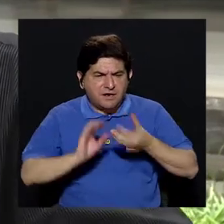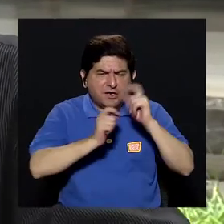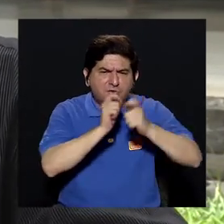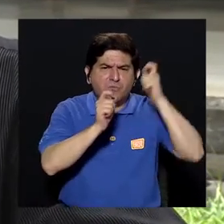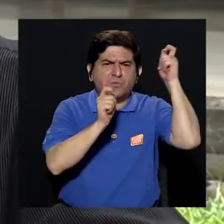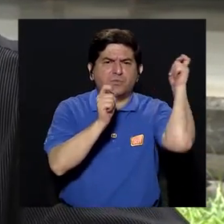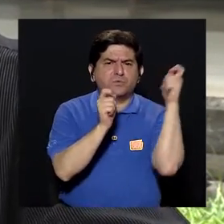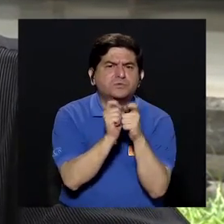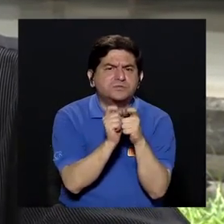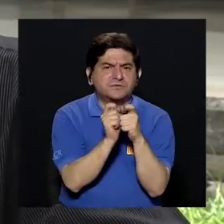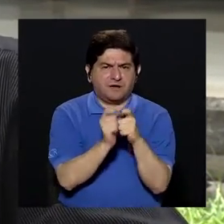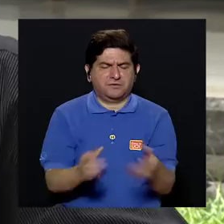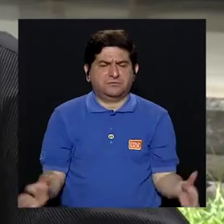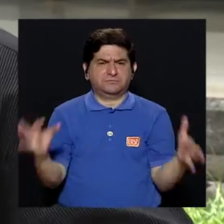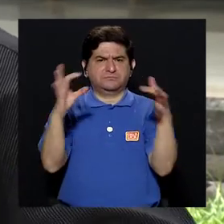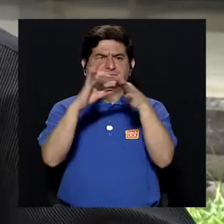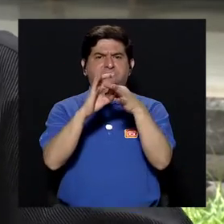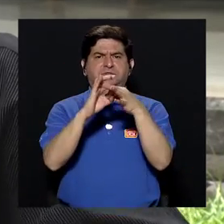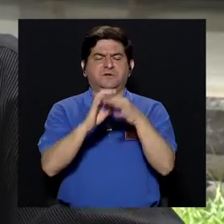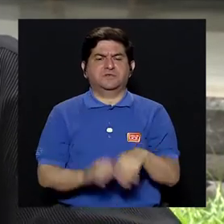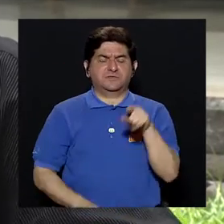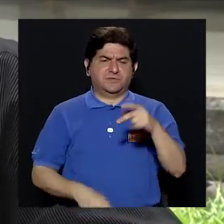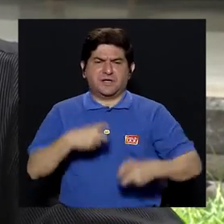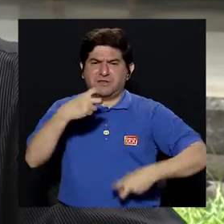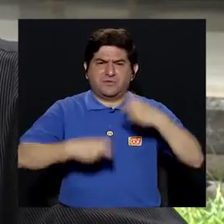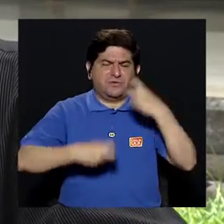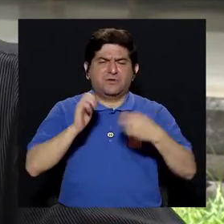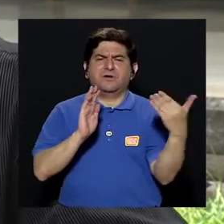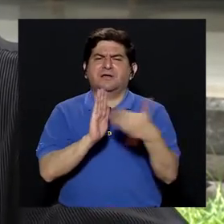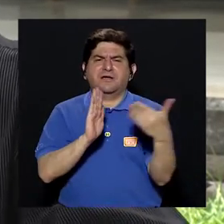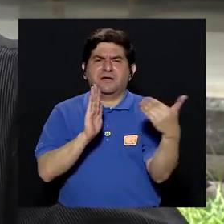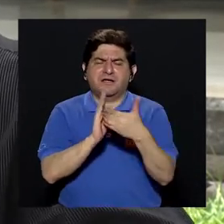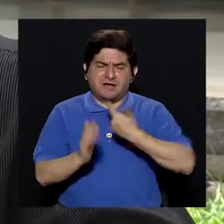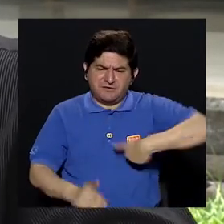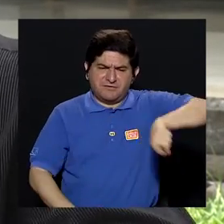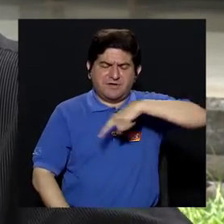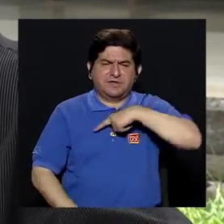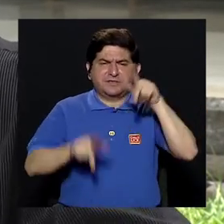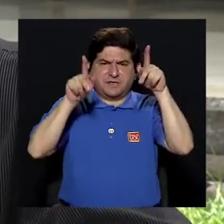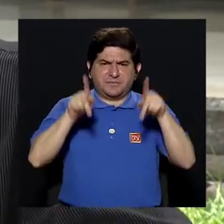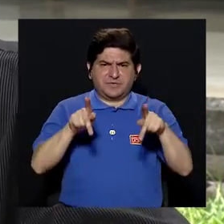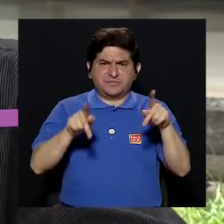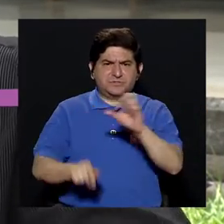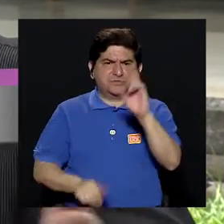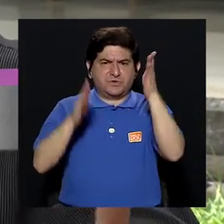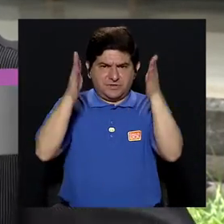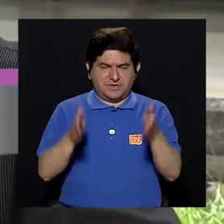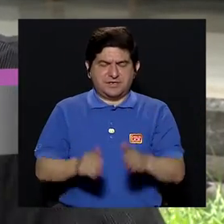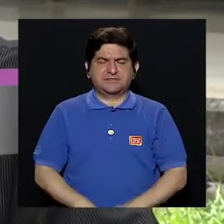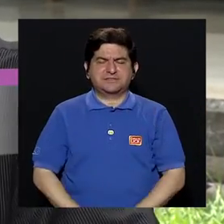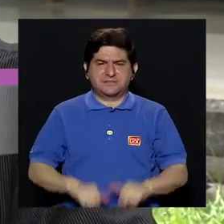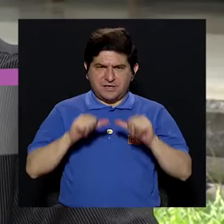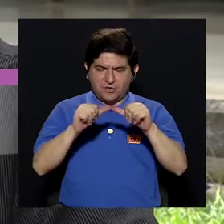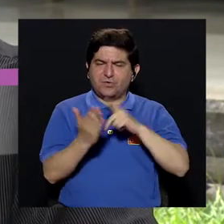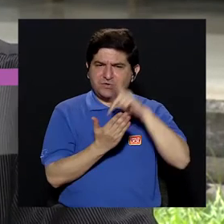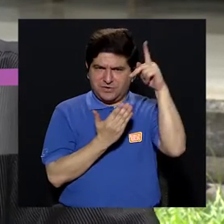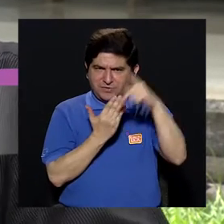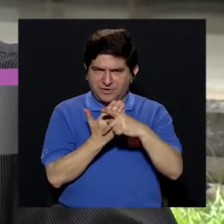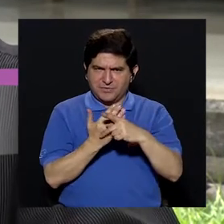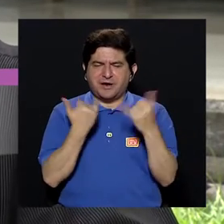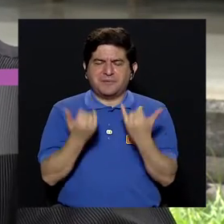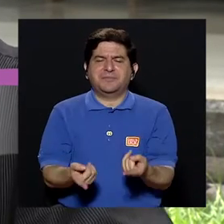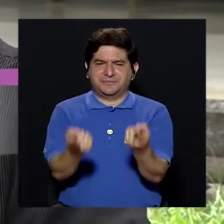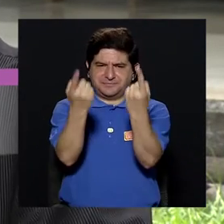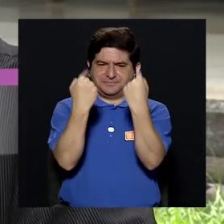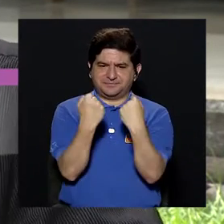datos precisos sobre este mal, ¿verdad?, que aqueja a nosotros los costarricenses. Por favor, quédense con nosotros